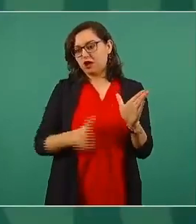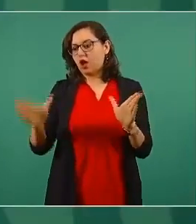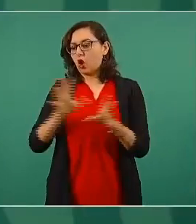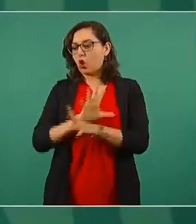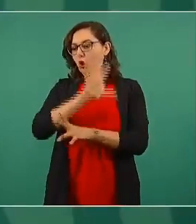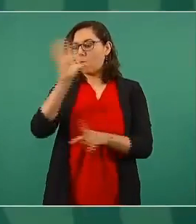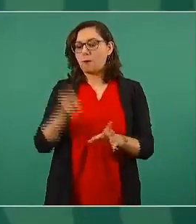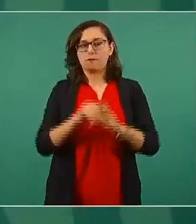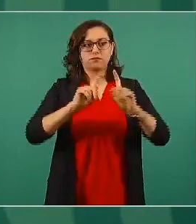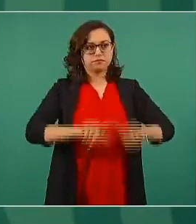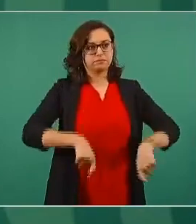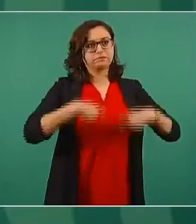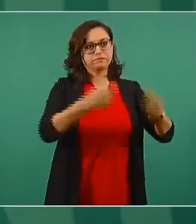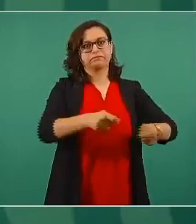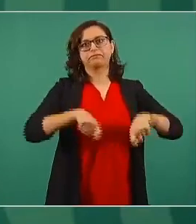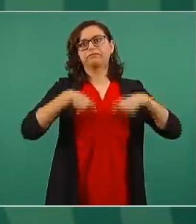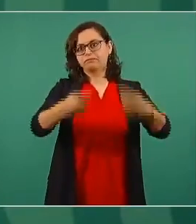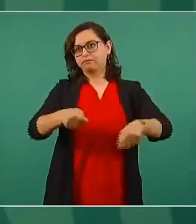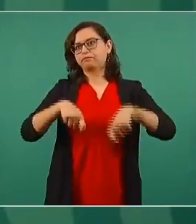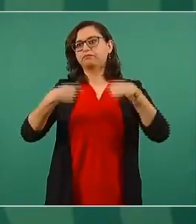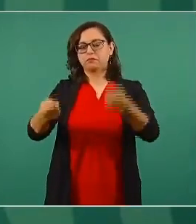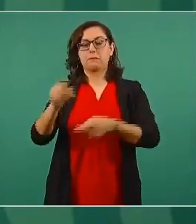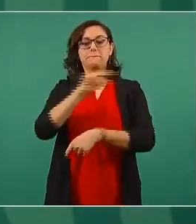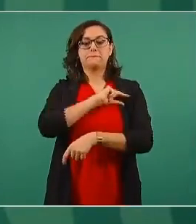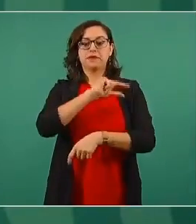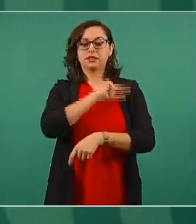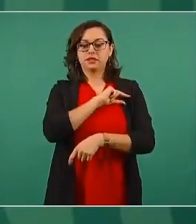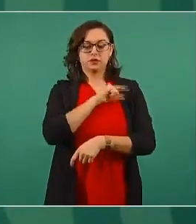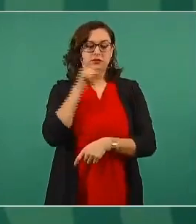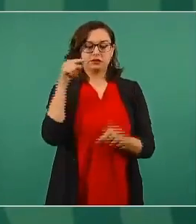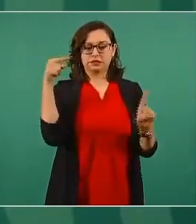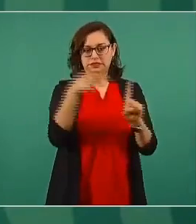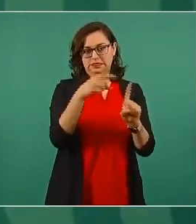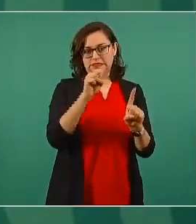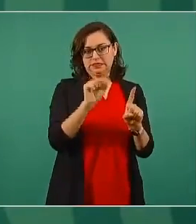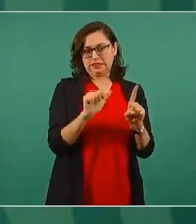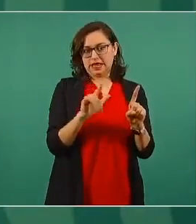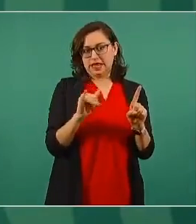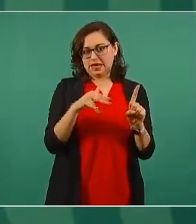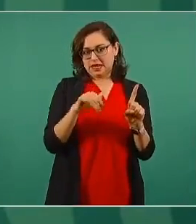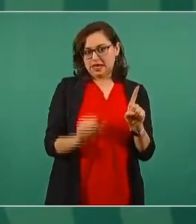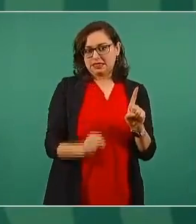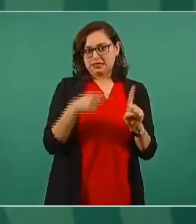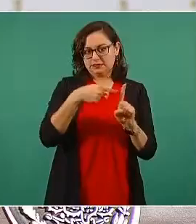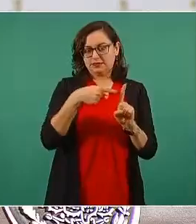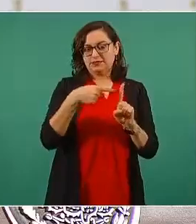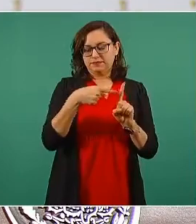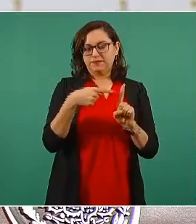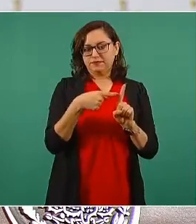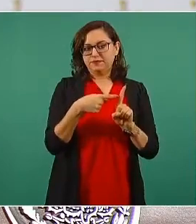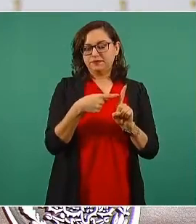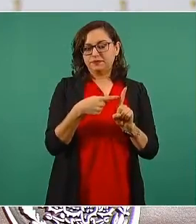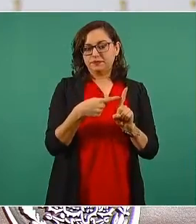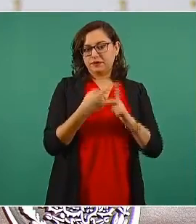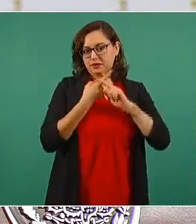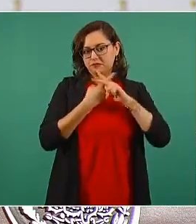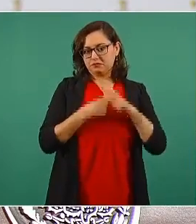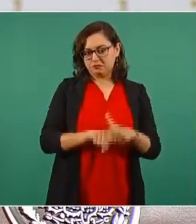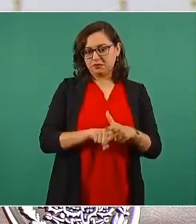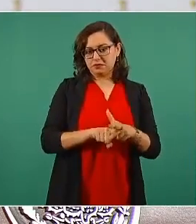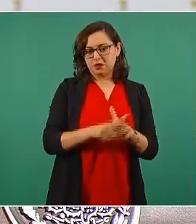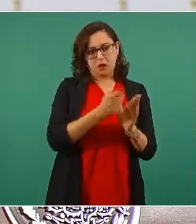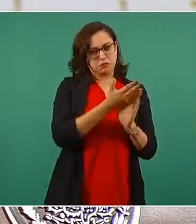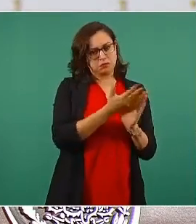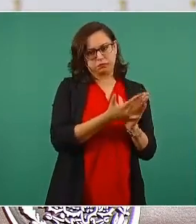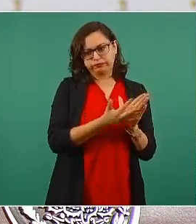de Salinas, privatizar todo, entregar todo. No solo él, porque esto continuó